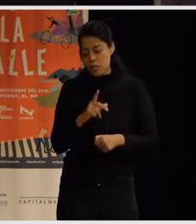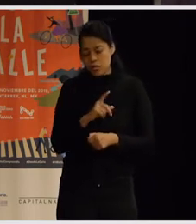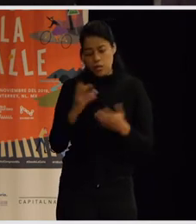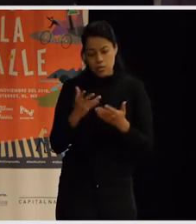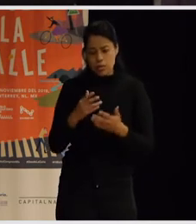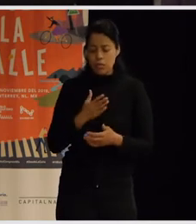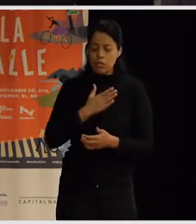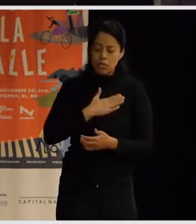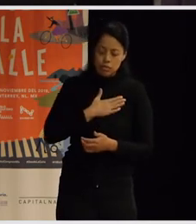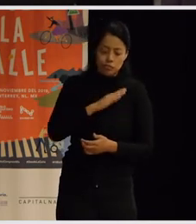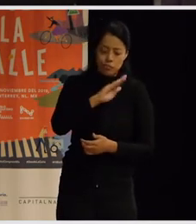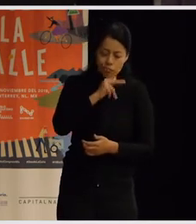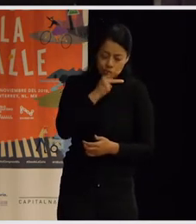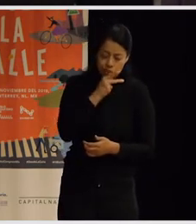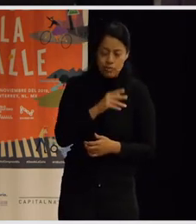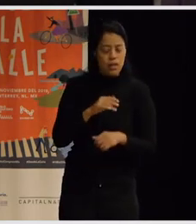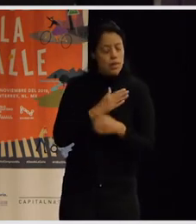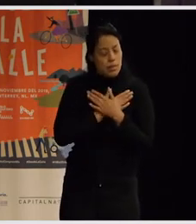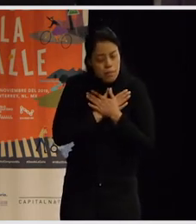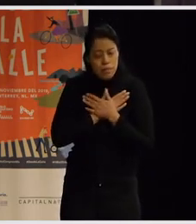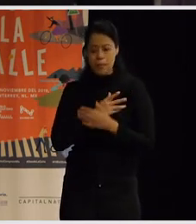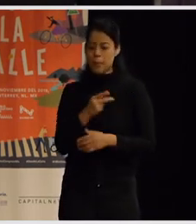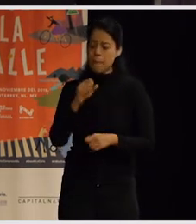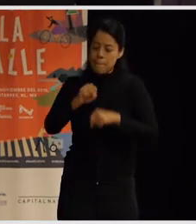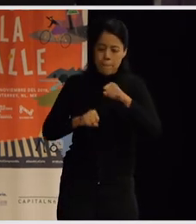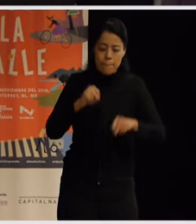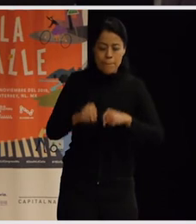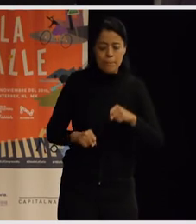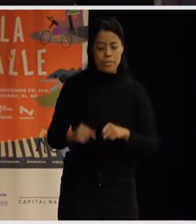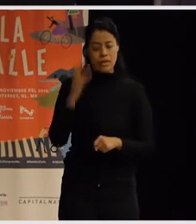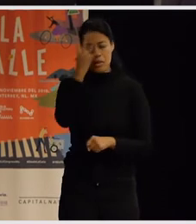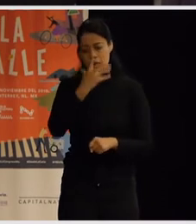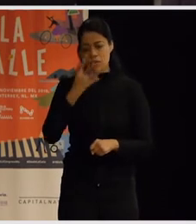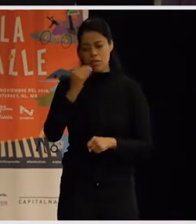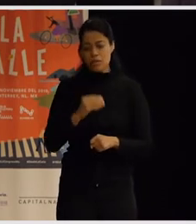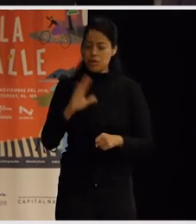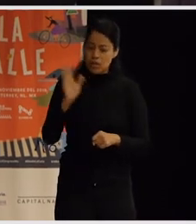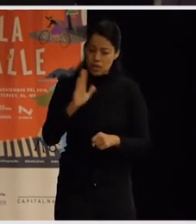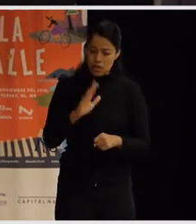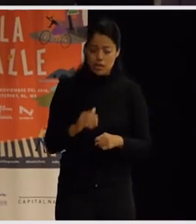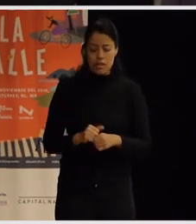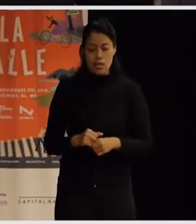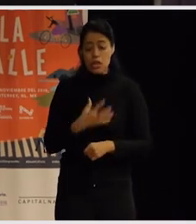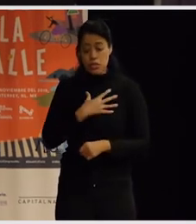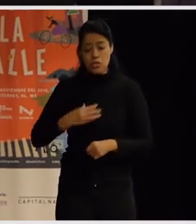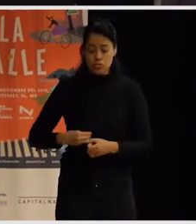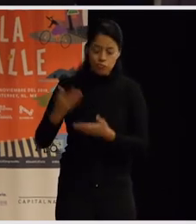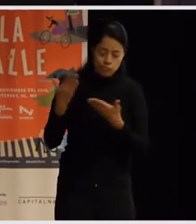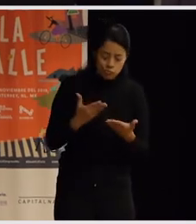por nuestro papá no usa el amaba la bicicleta y es lo más bonito no despedirlo de esta manera llegaron sus hijos de hecho